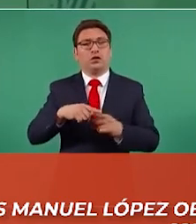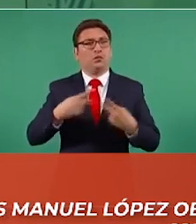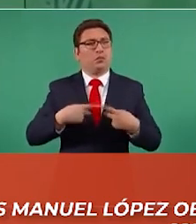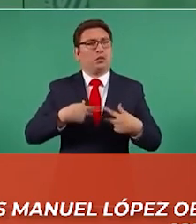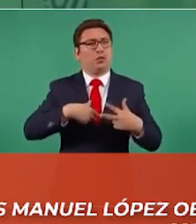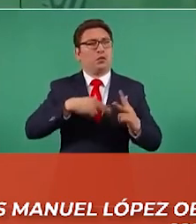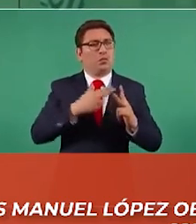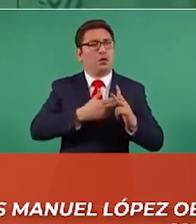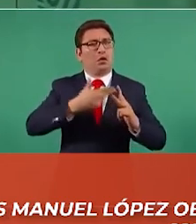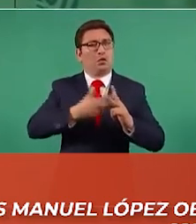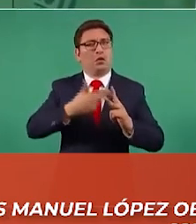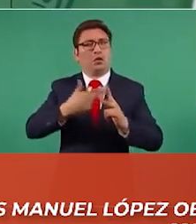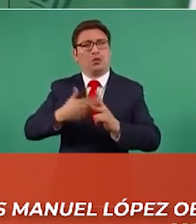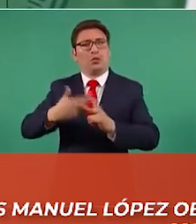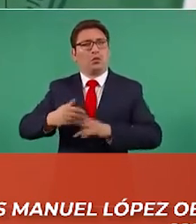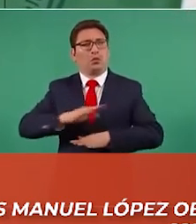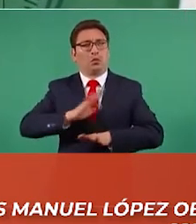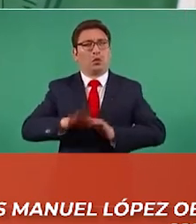habían